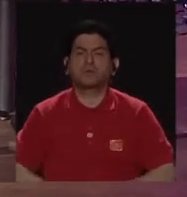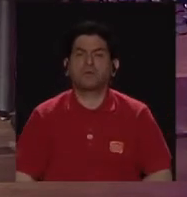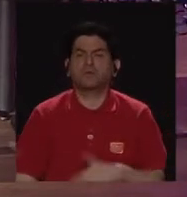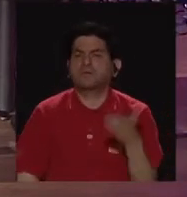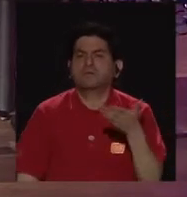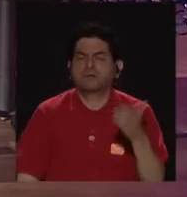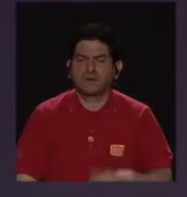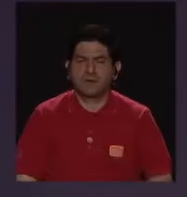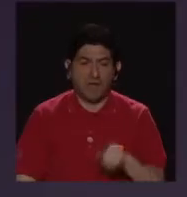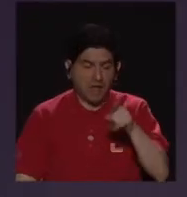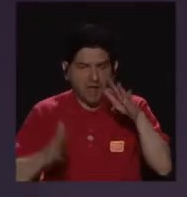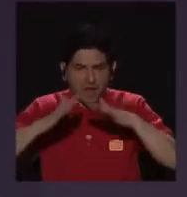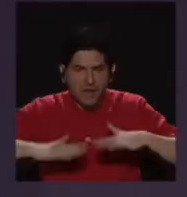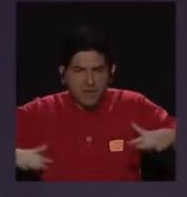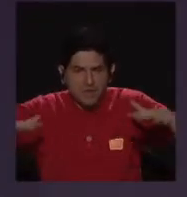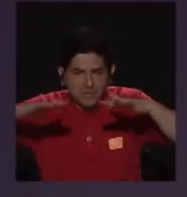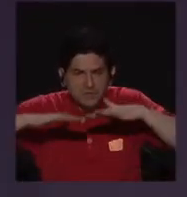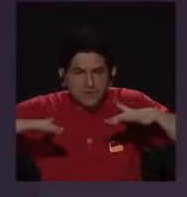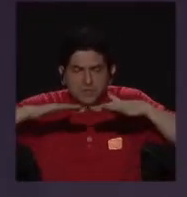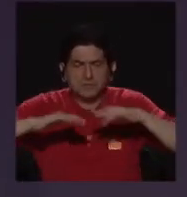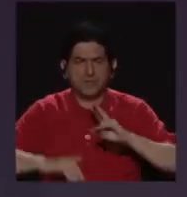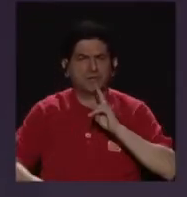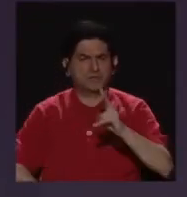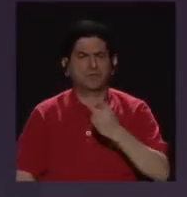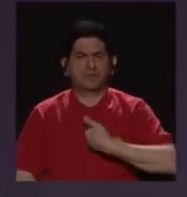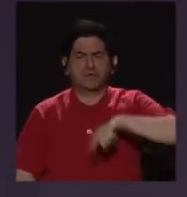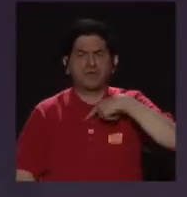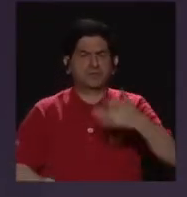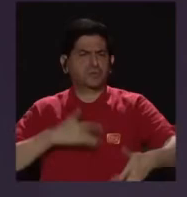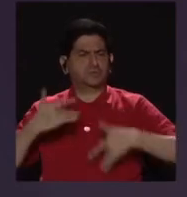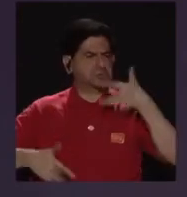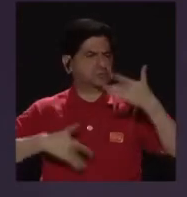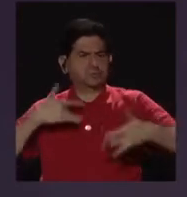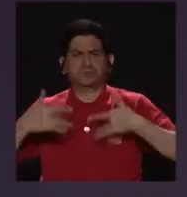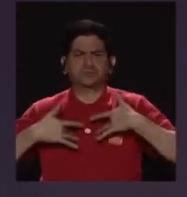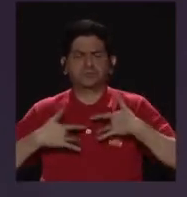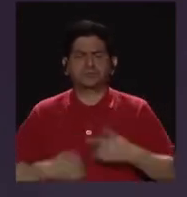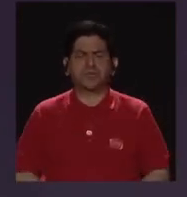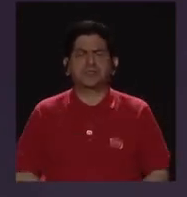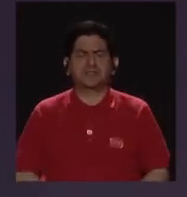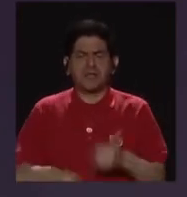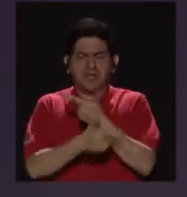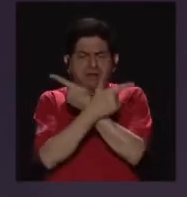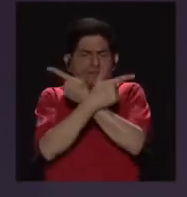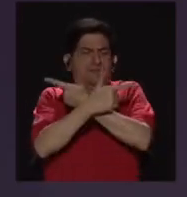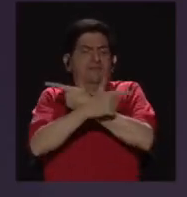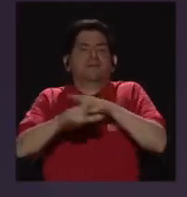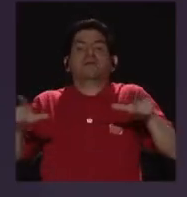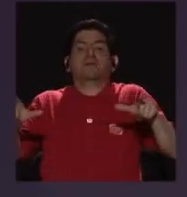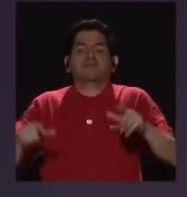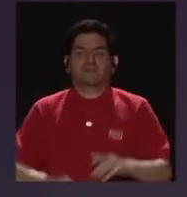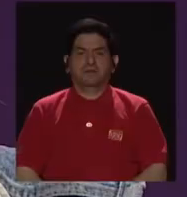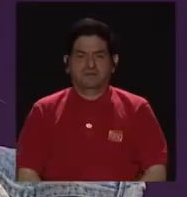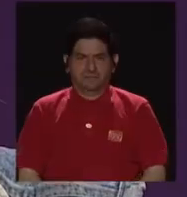este espacio es un espacio que realmente nos hace sentir emancipadas libres